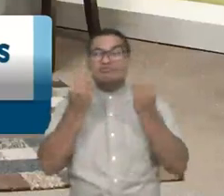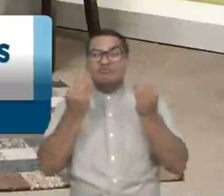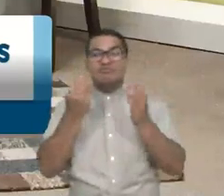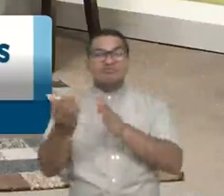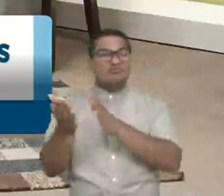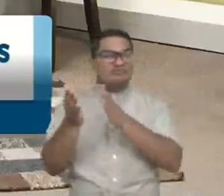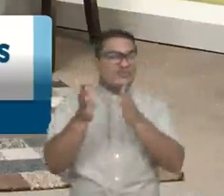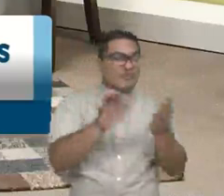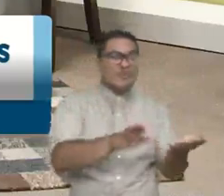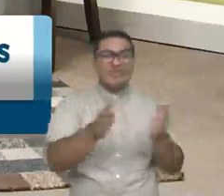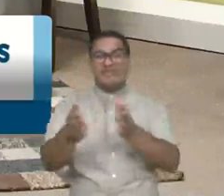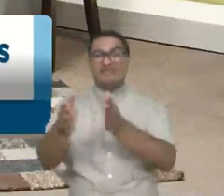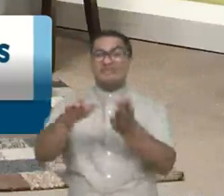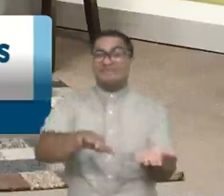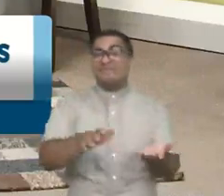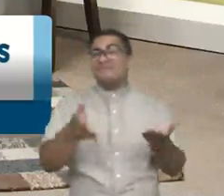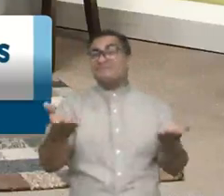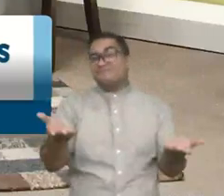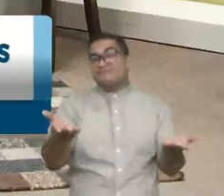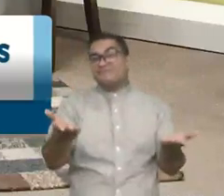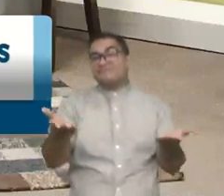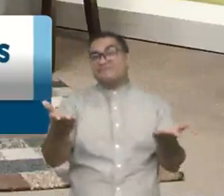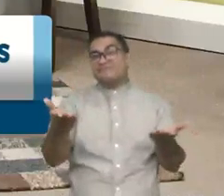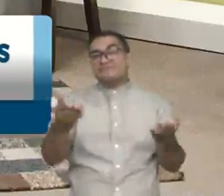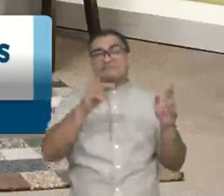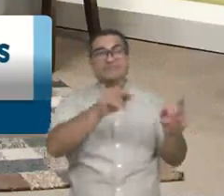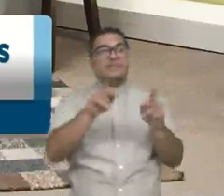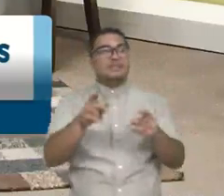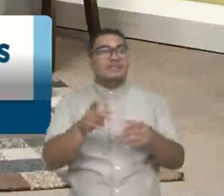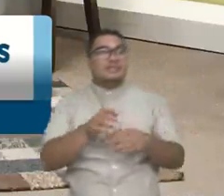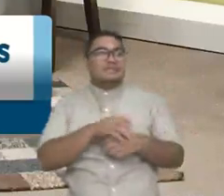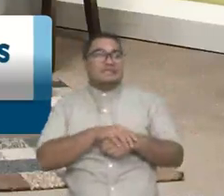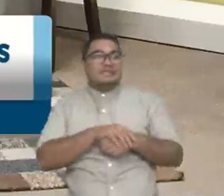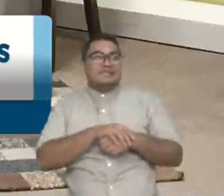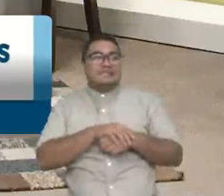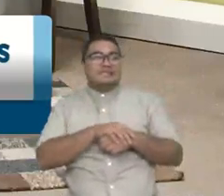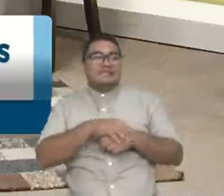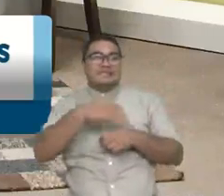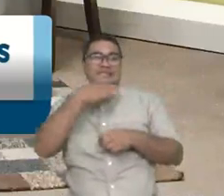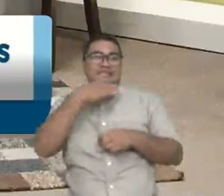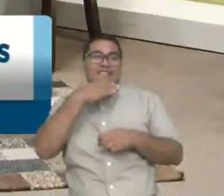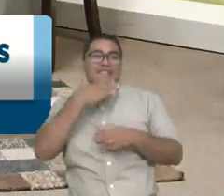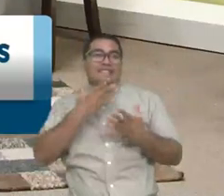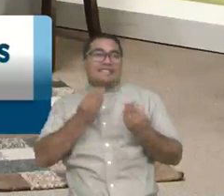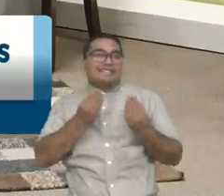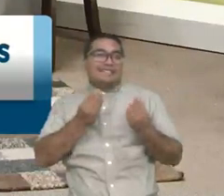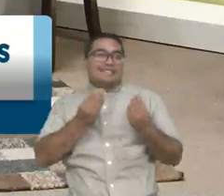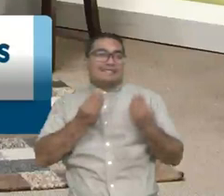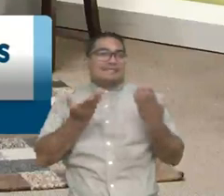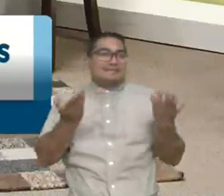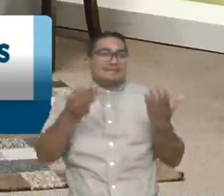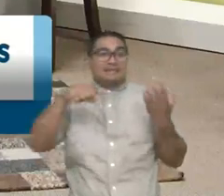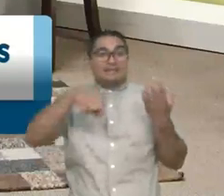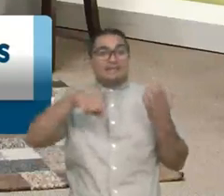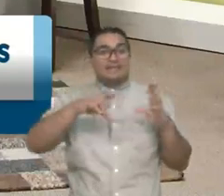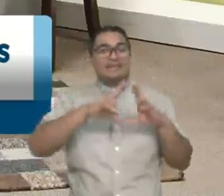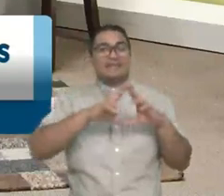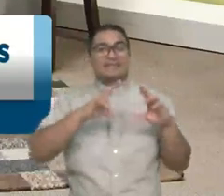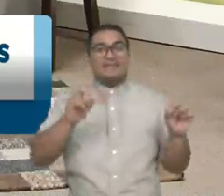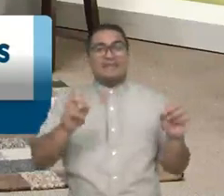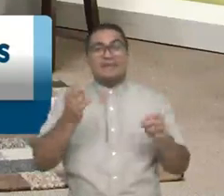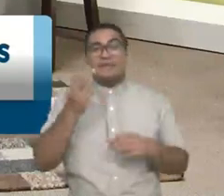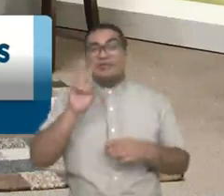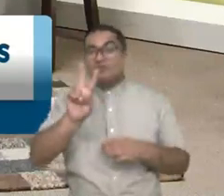entonces obviamente esto viene a repercutir en nuestra vida cotidiana, porque ya hay casos en Nicaragua, entonces ¿cómo debo de